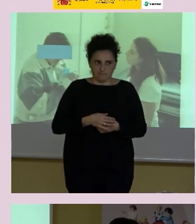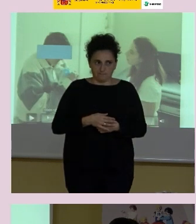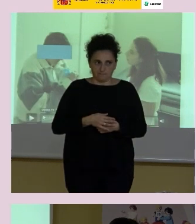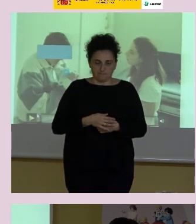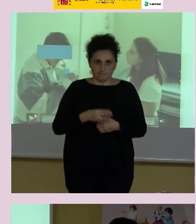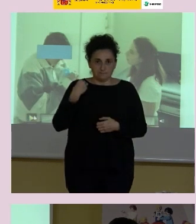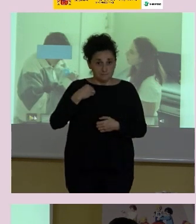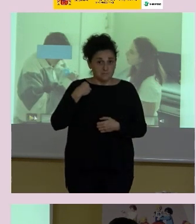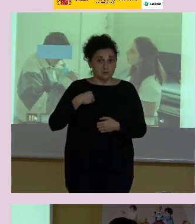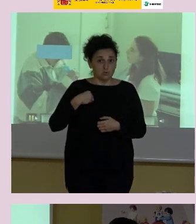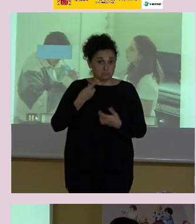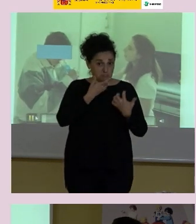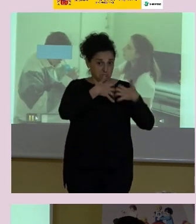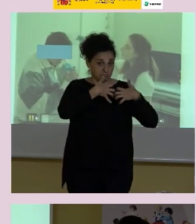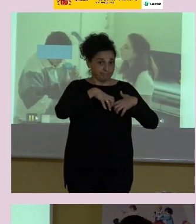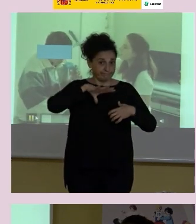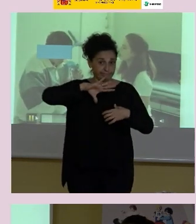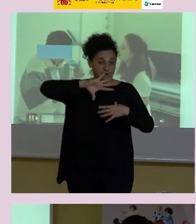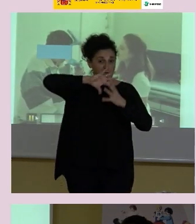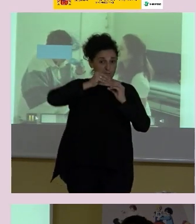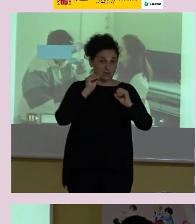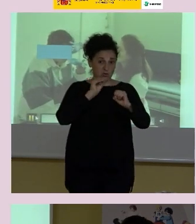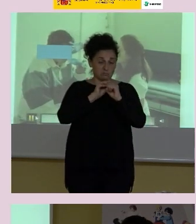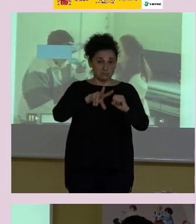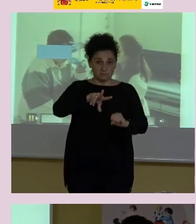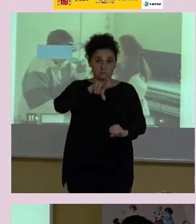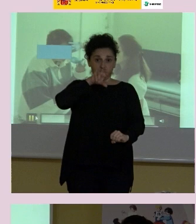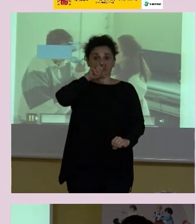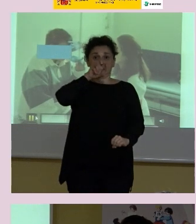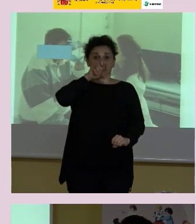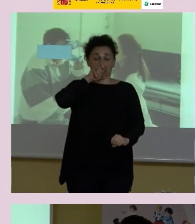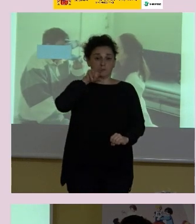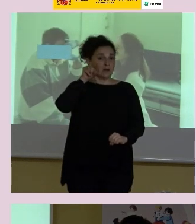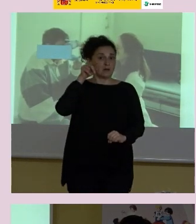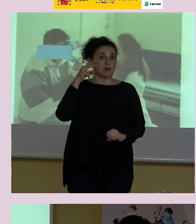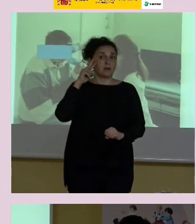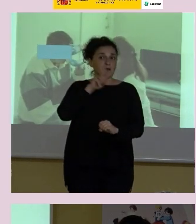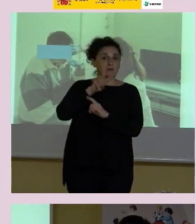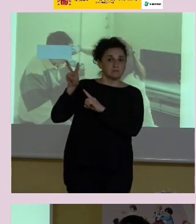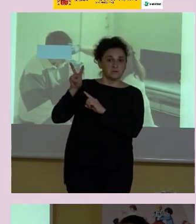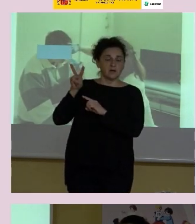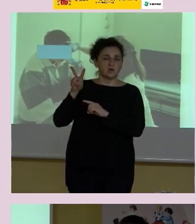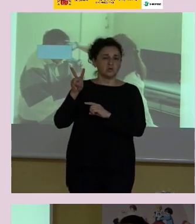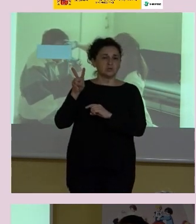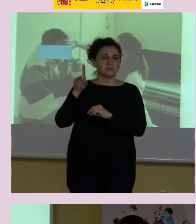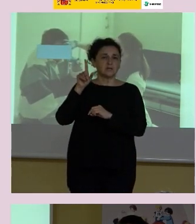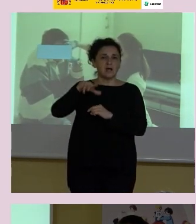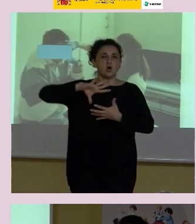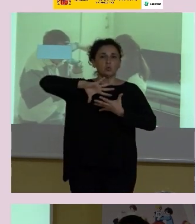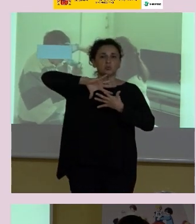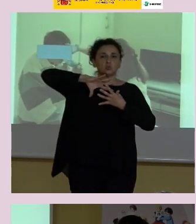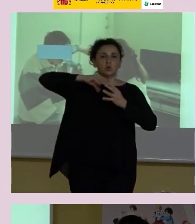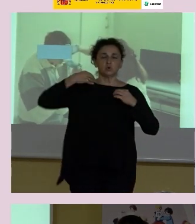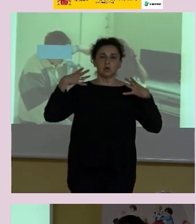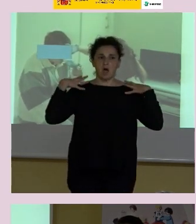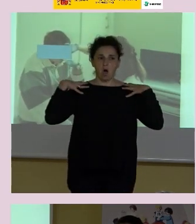El mismo dispositivo con la adaptación para coger aire. Aquí sobre todo me interesa que os fijéis en cómo utiliza la musculatura de los